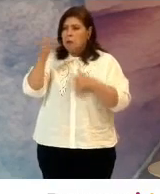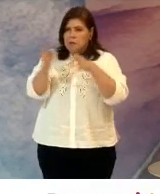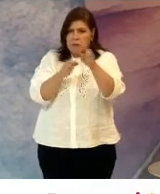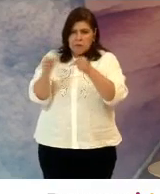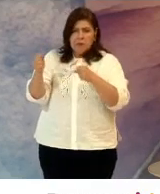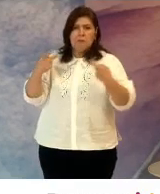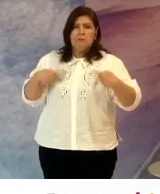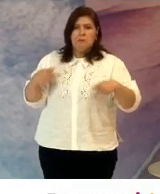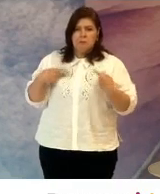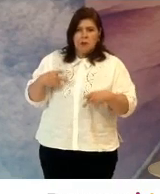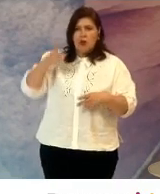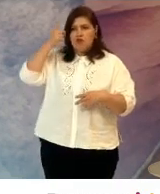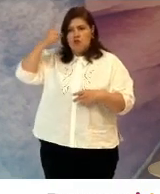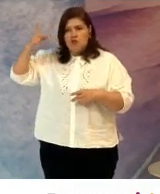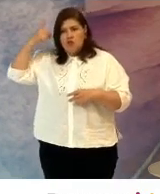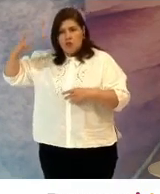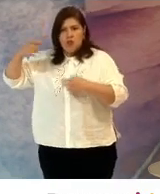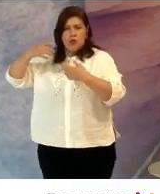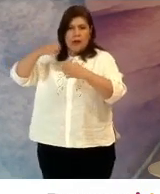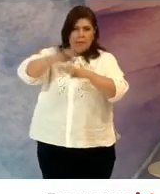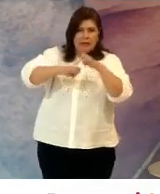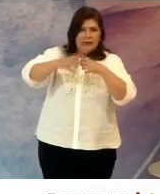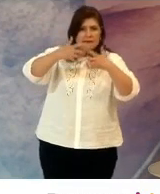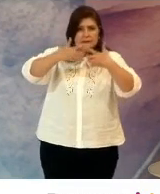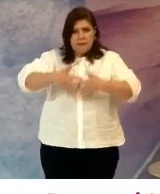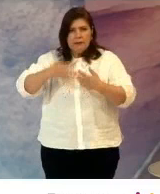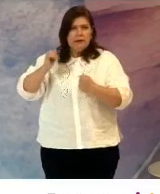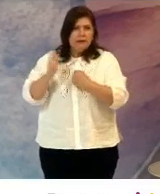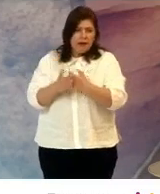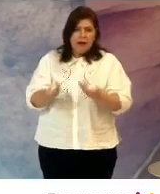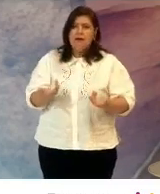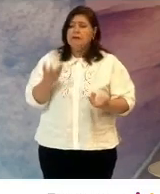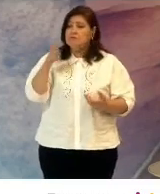propietarios de grupos de compañías, muchos